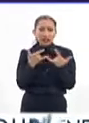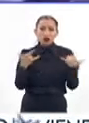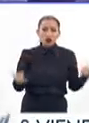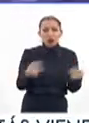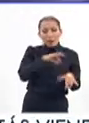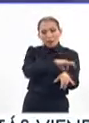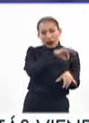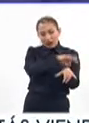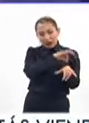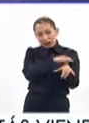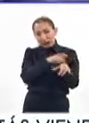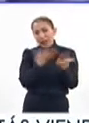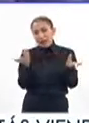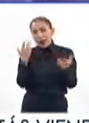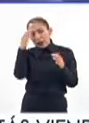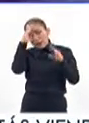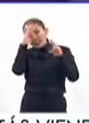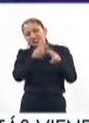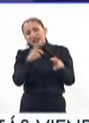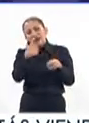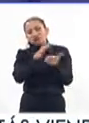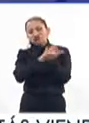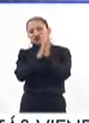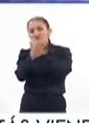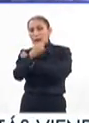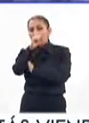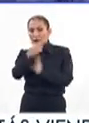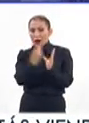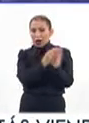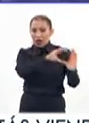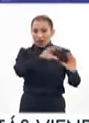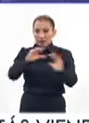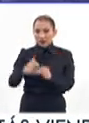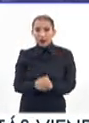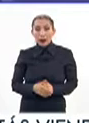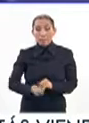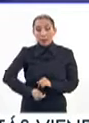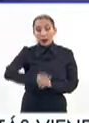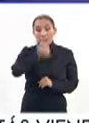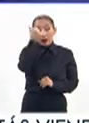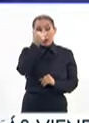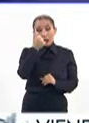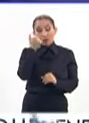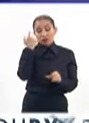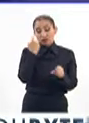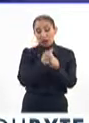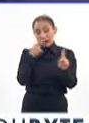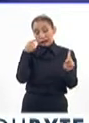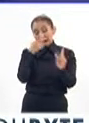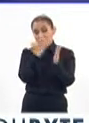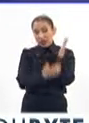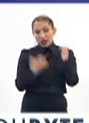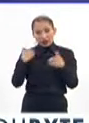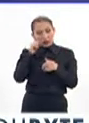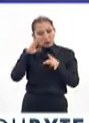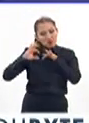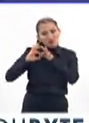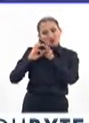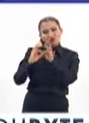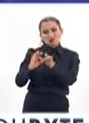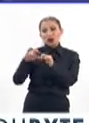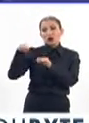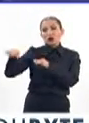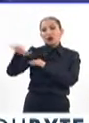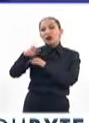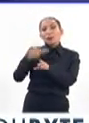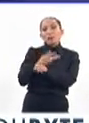historia de la medicina para reflexionar sobre la evolución de aquella cátedra. El primer reto probablemente más importante es que tenemos que ir de la mano